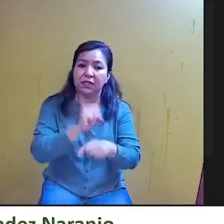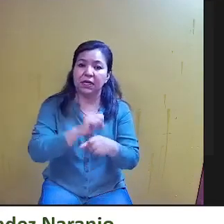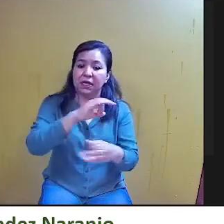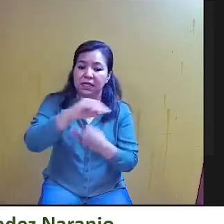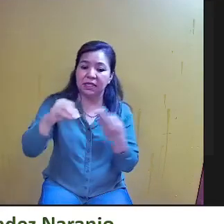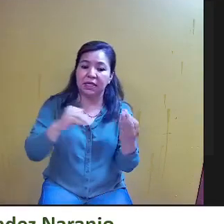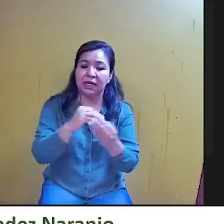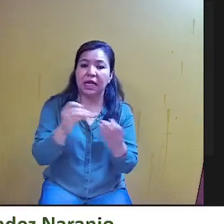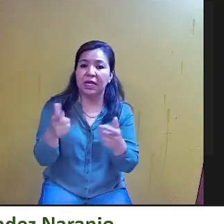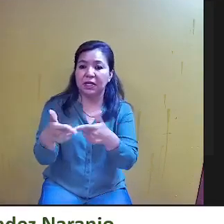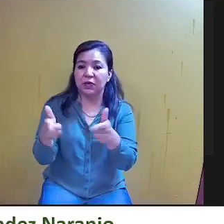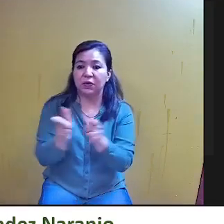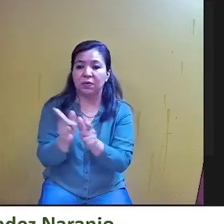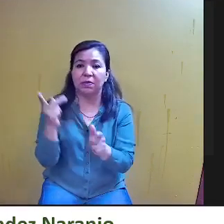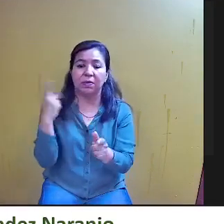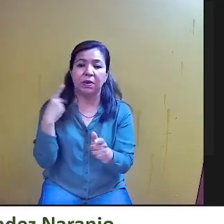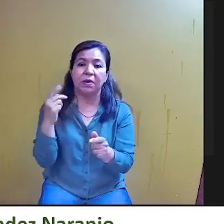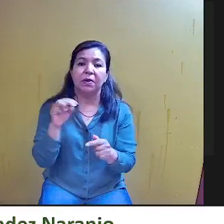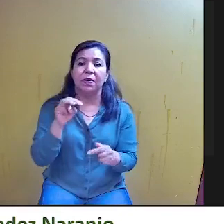Partido Movimiento Laborista Guerrero.